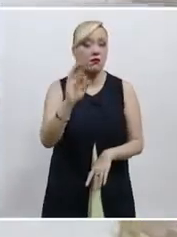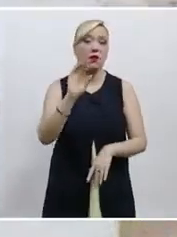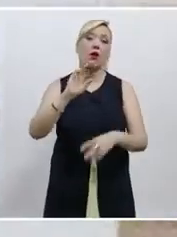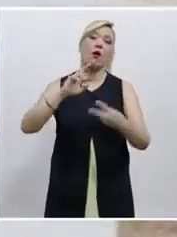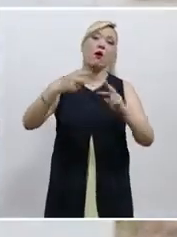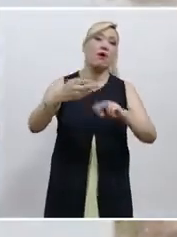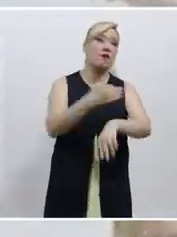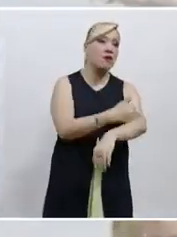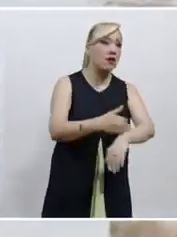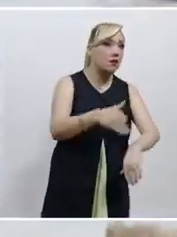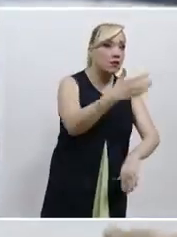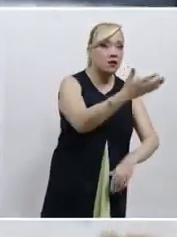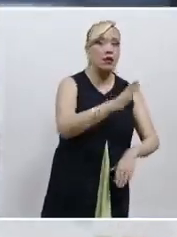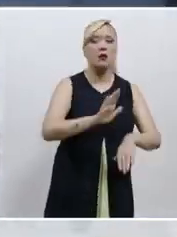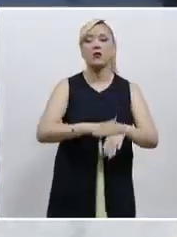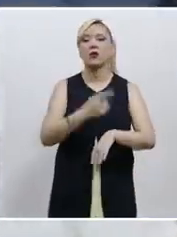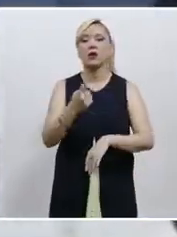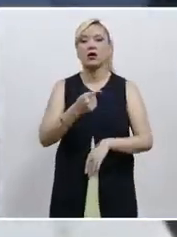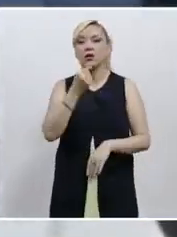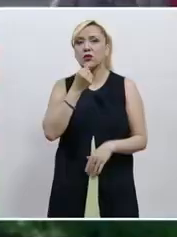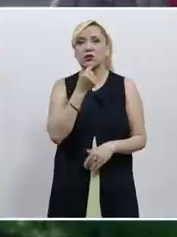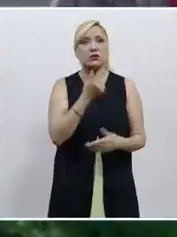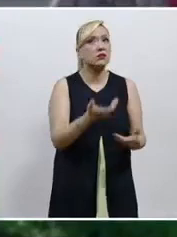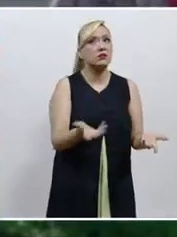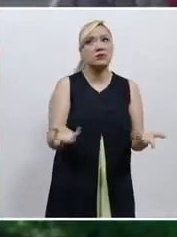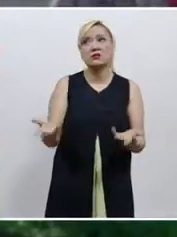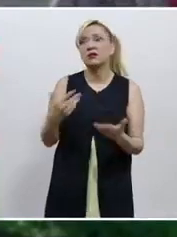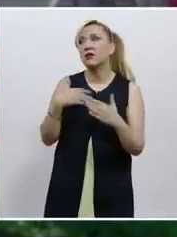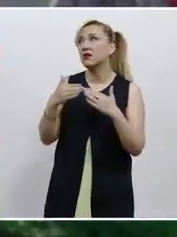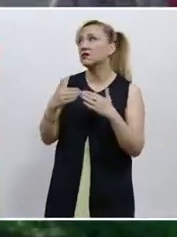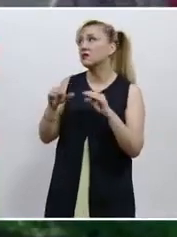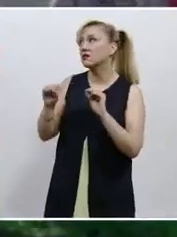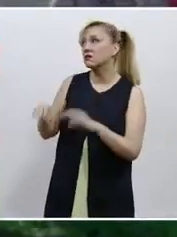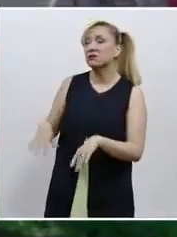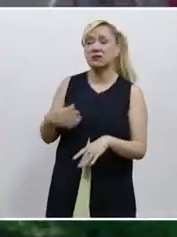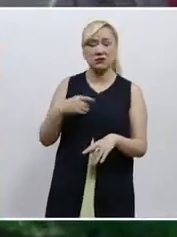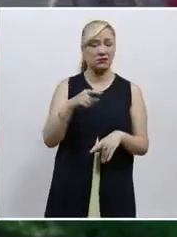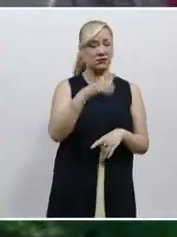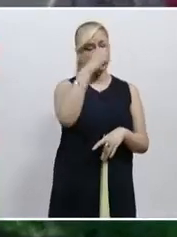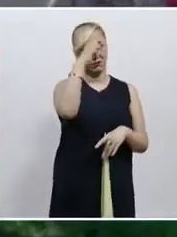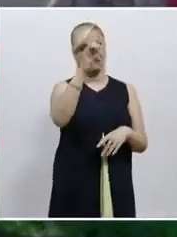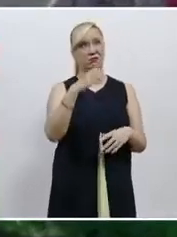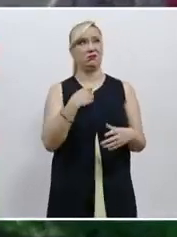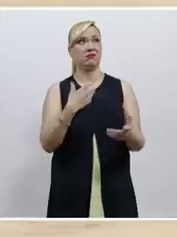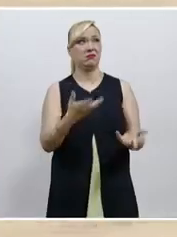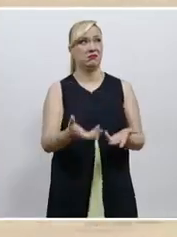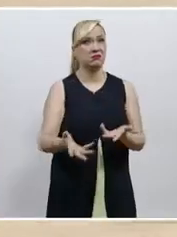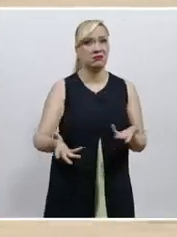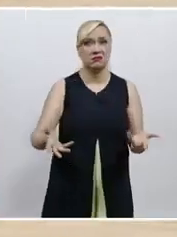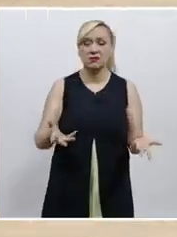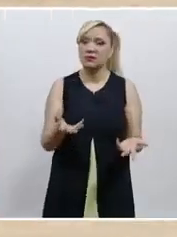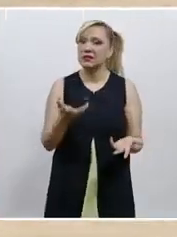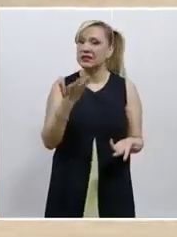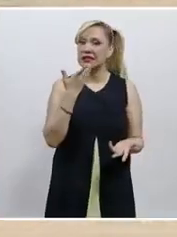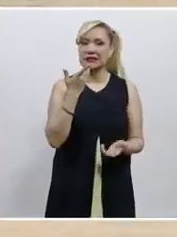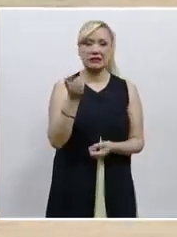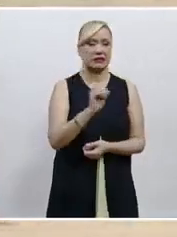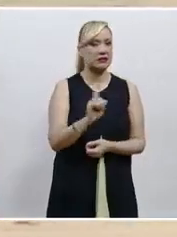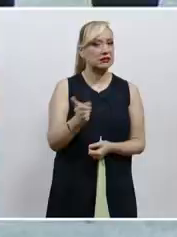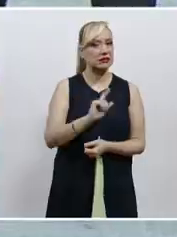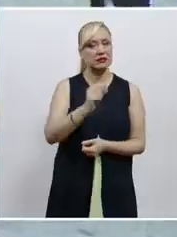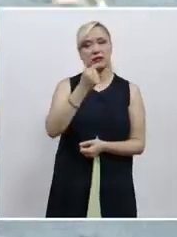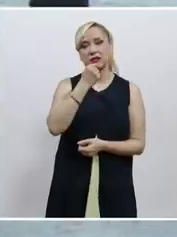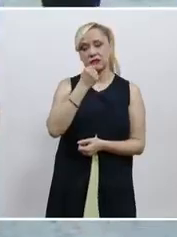familiar, trasladándolo fuera del lugar de su residencia y del entorno habitual en el que se desenvuelve, con